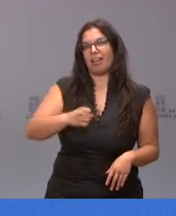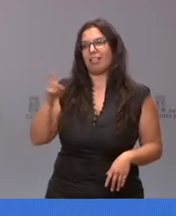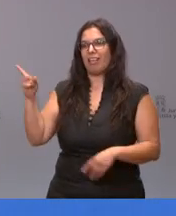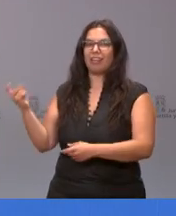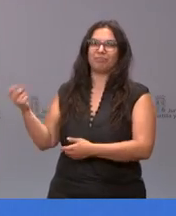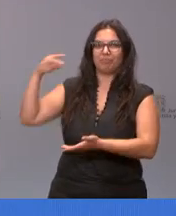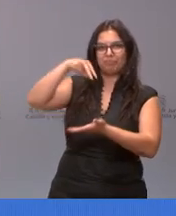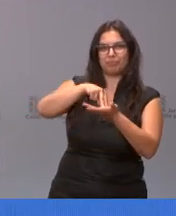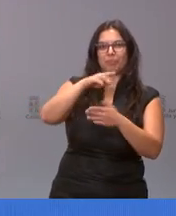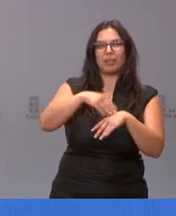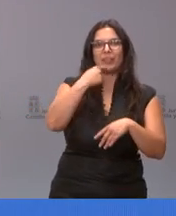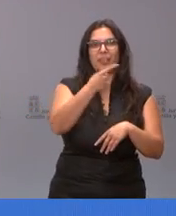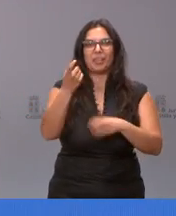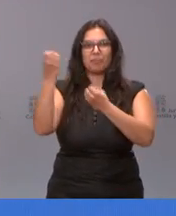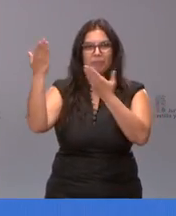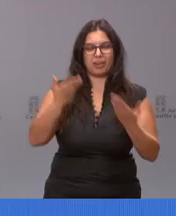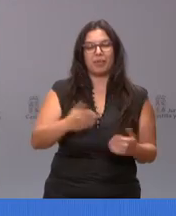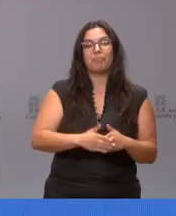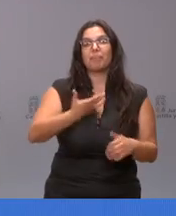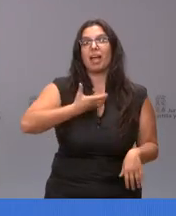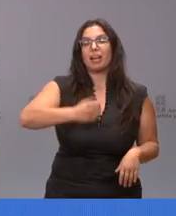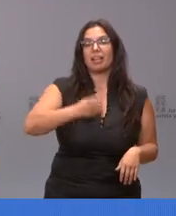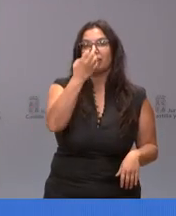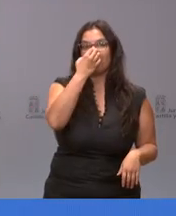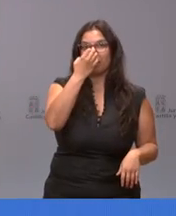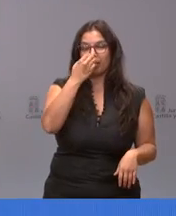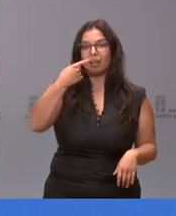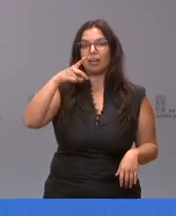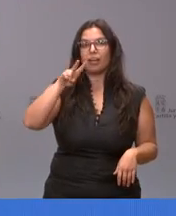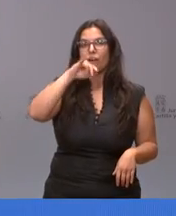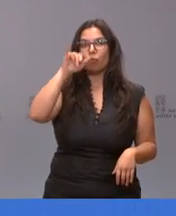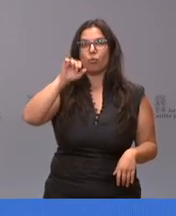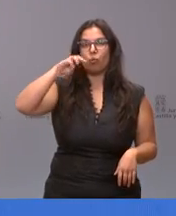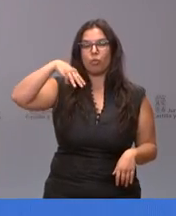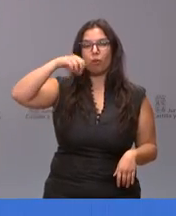la bienvenida. Recibimos al alcalde de Medina del Campo, Guzmán Gómez Alonso.